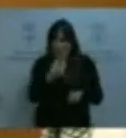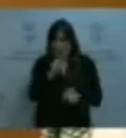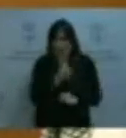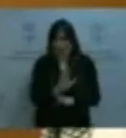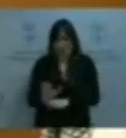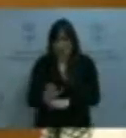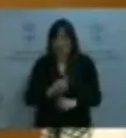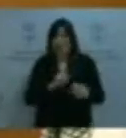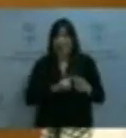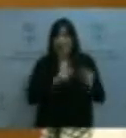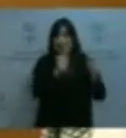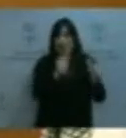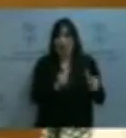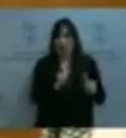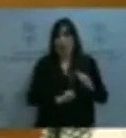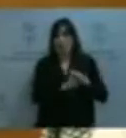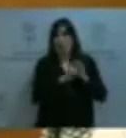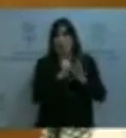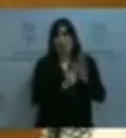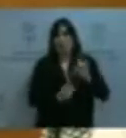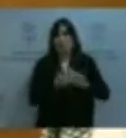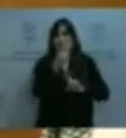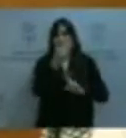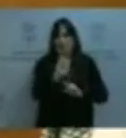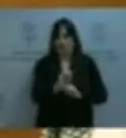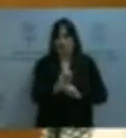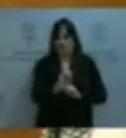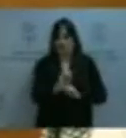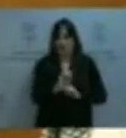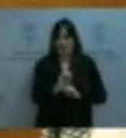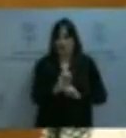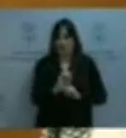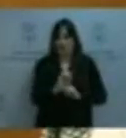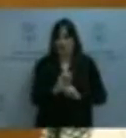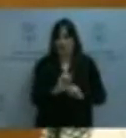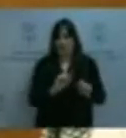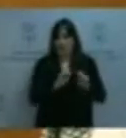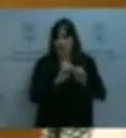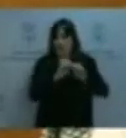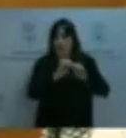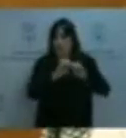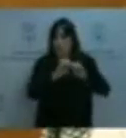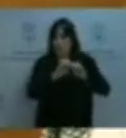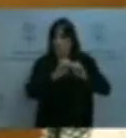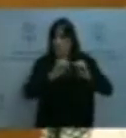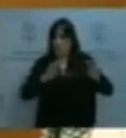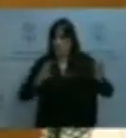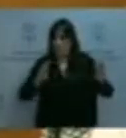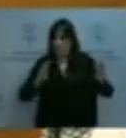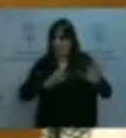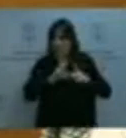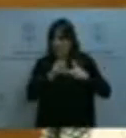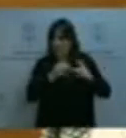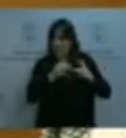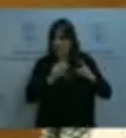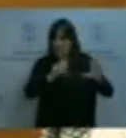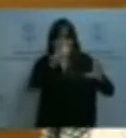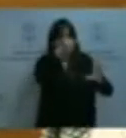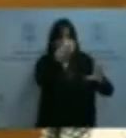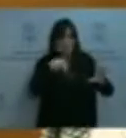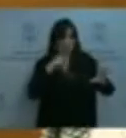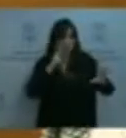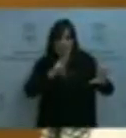puntos. No aparece en la página del portal de transparencia del HITPA. Yo esa fase no pude ver la valoración. Segunda fase, con un